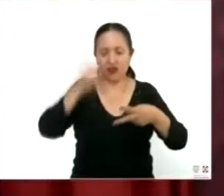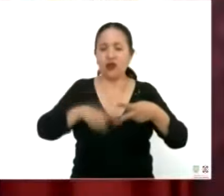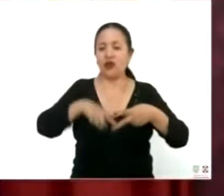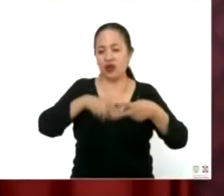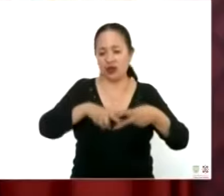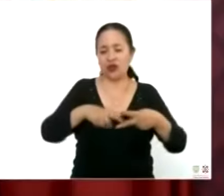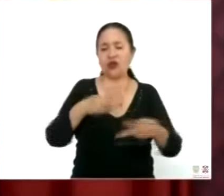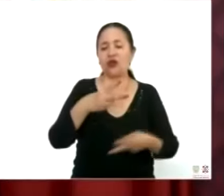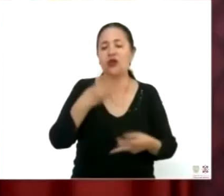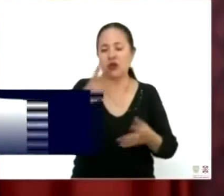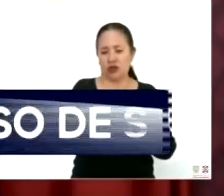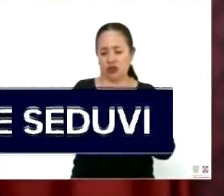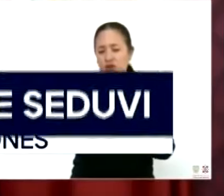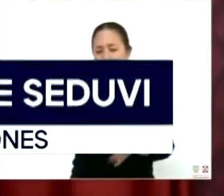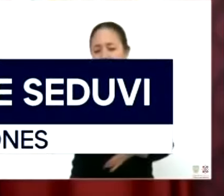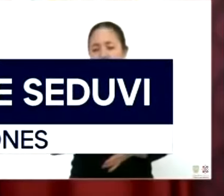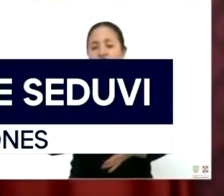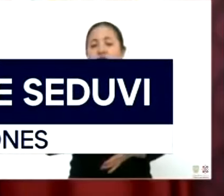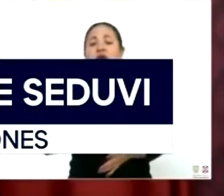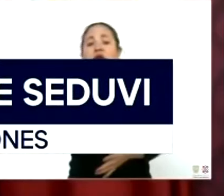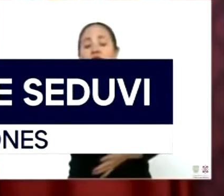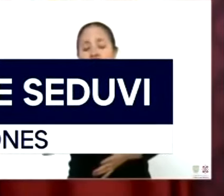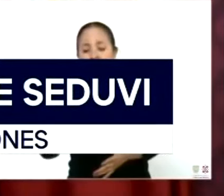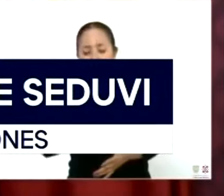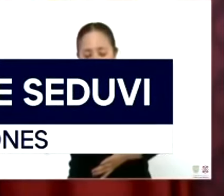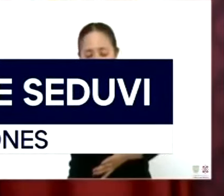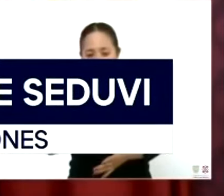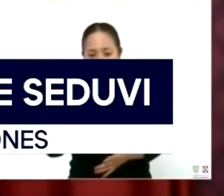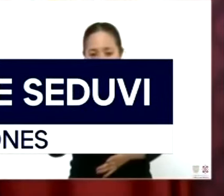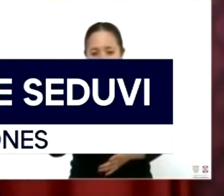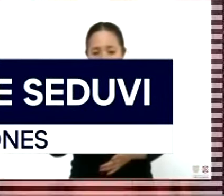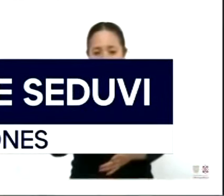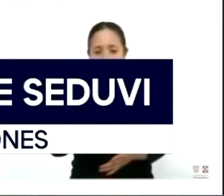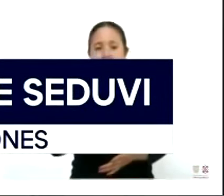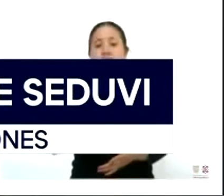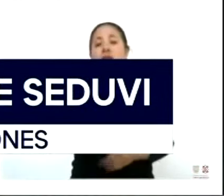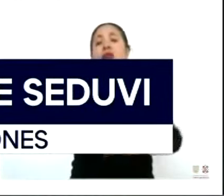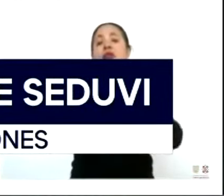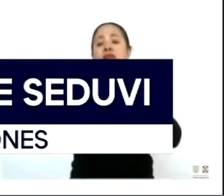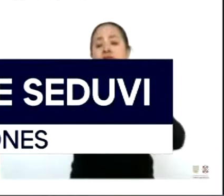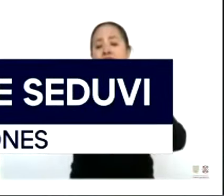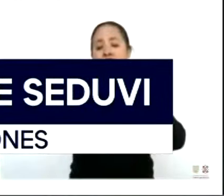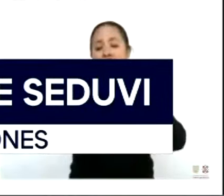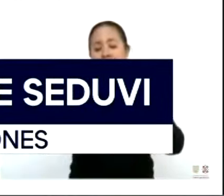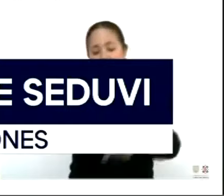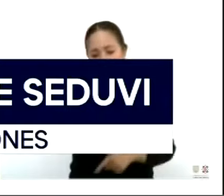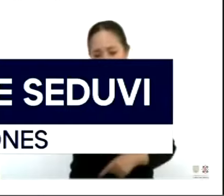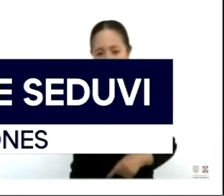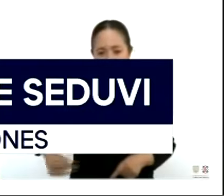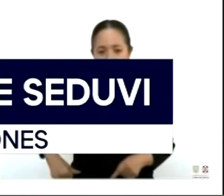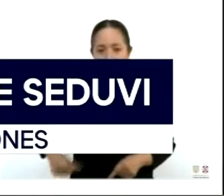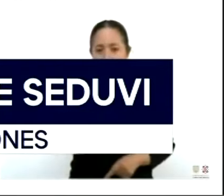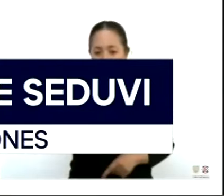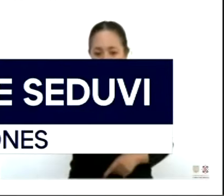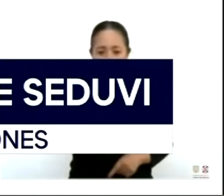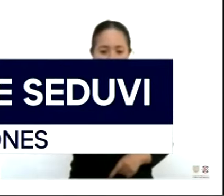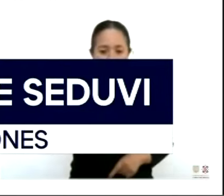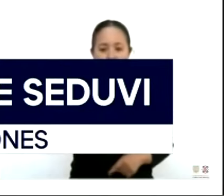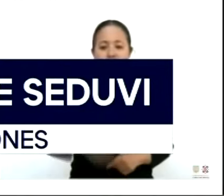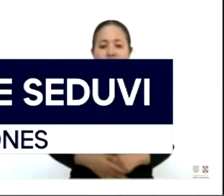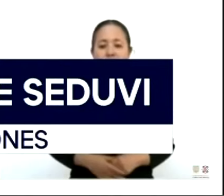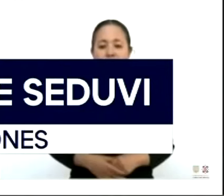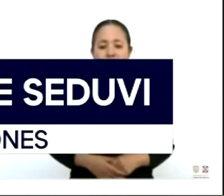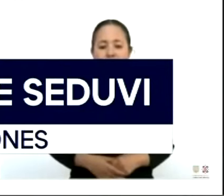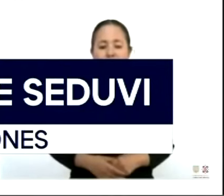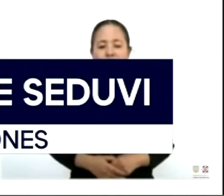y Vivienda, Inti Muñoz Santini, explicó que los permisos del inmueble los expidió la alcaldía, pero que no cuenta con ningún